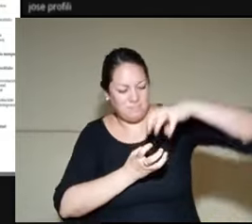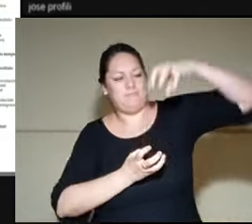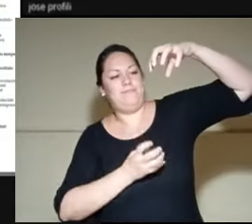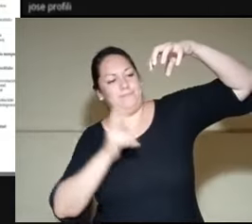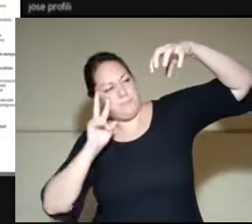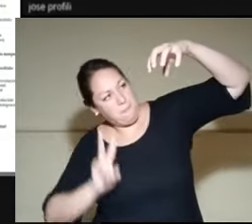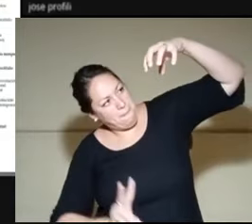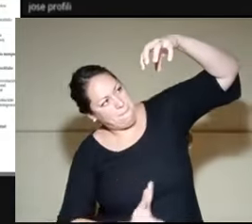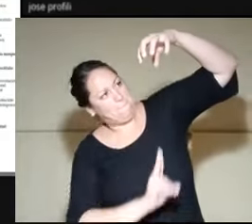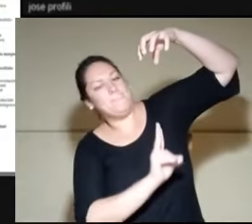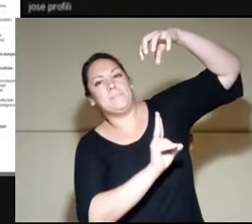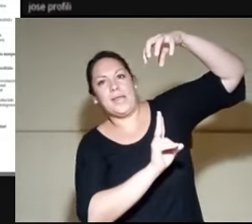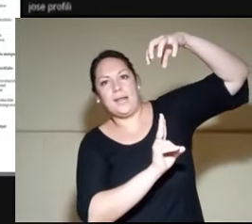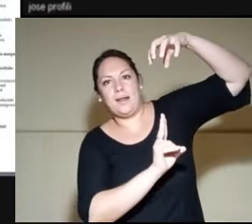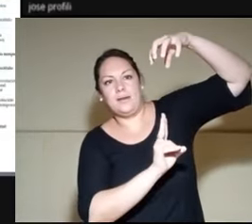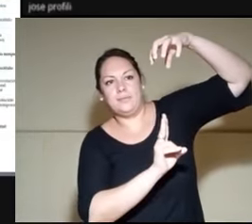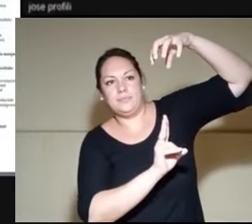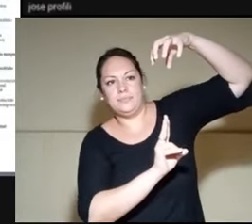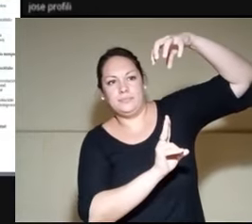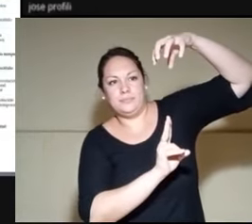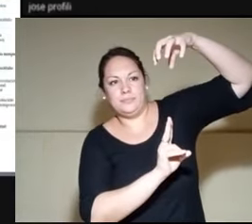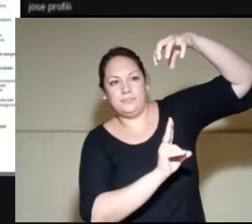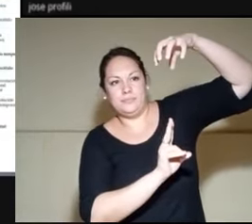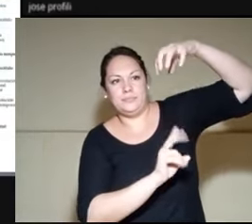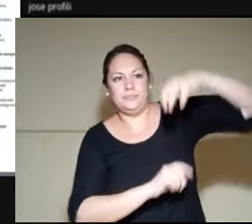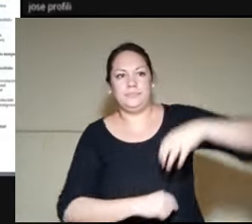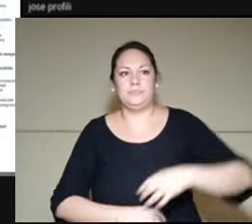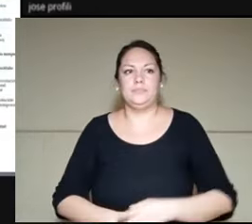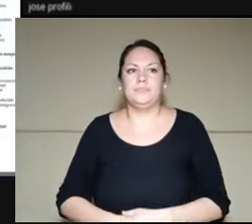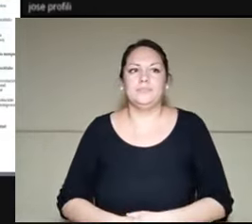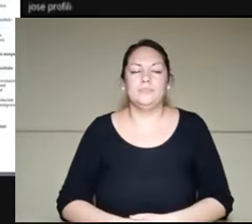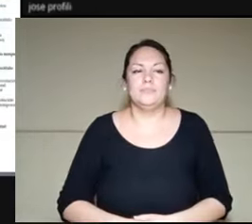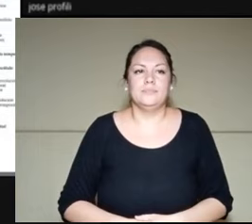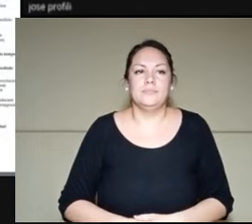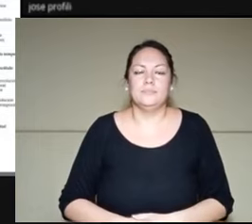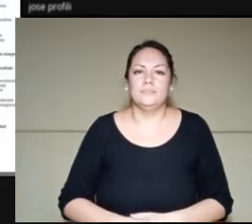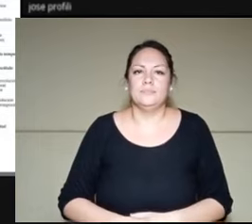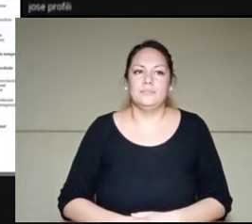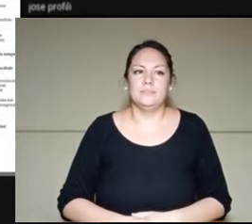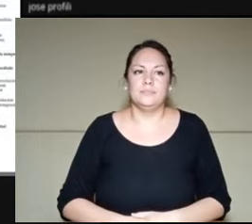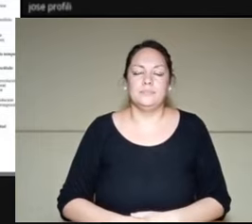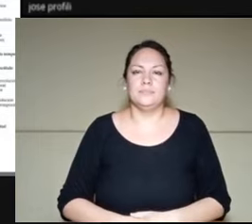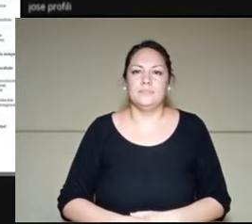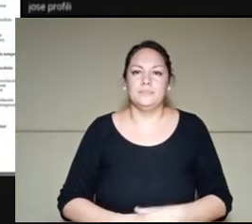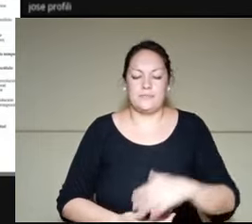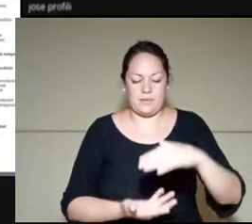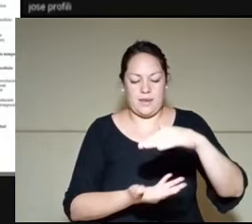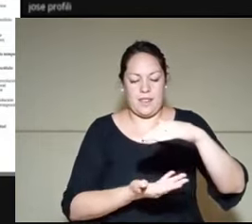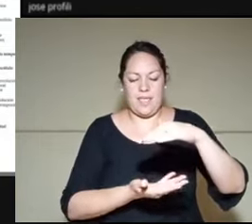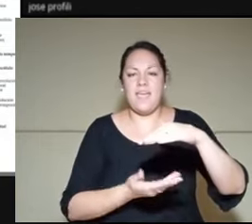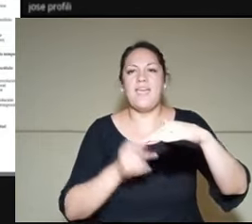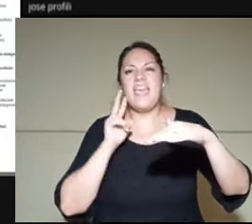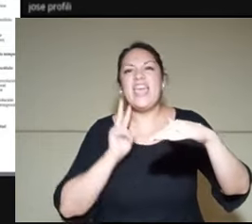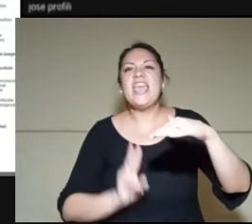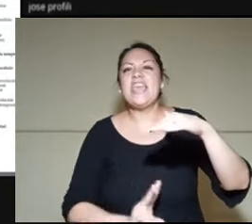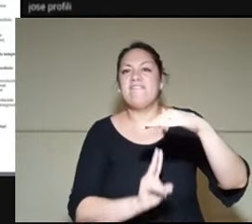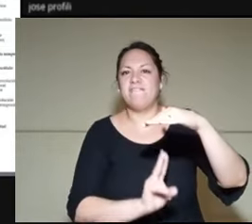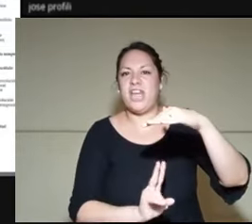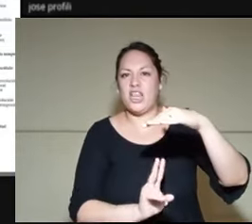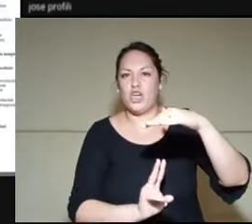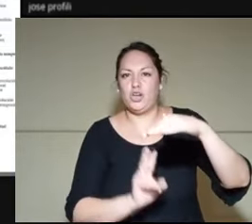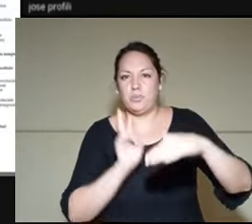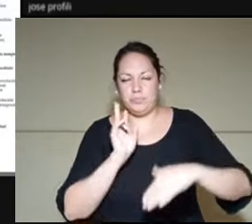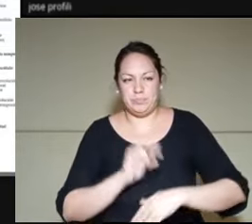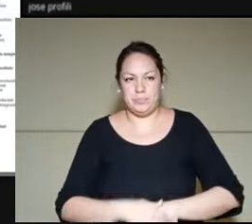encéfalo, ¿ah? Fíjense acá, es como si lo estuviéramos viendo de abajo, de ahí hacia abajo, lo estamos viendo, ¿ah? Esta es la cara inferior